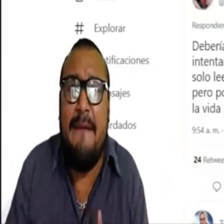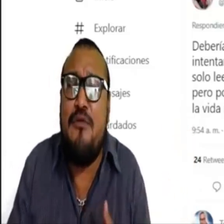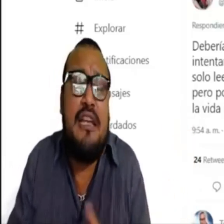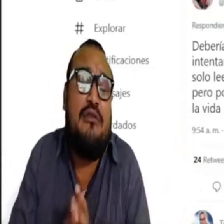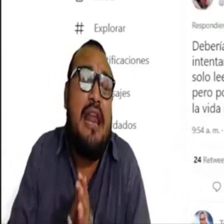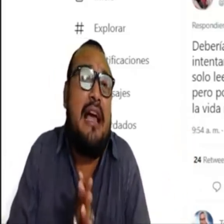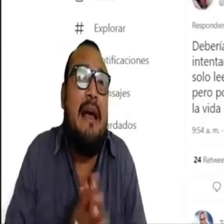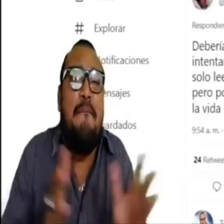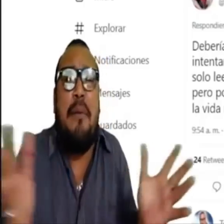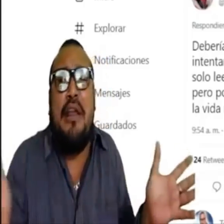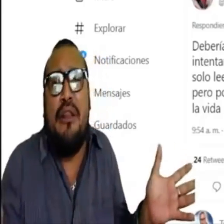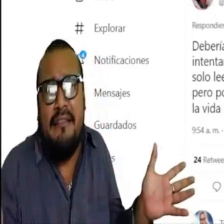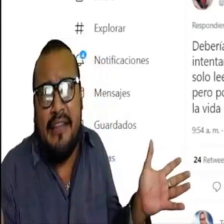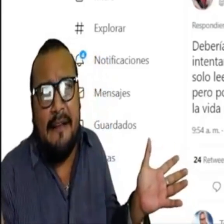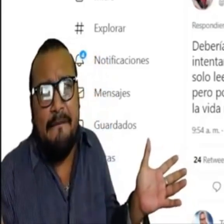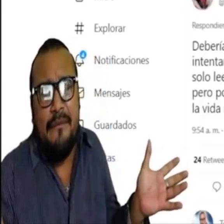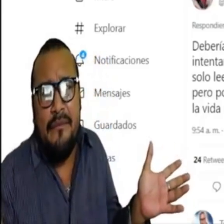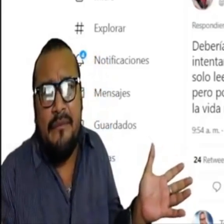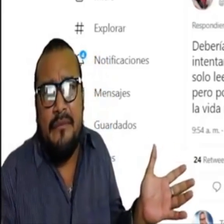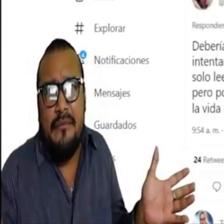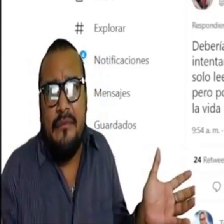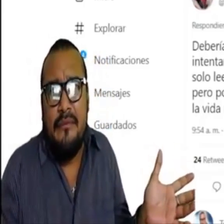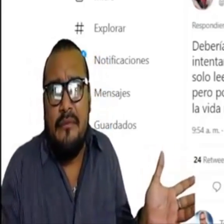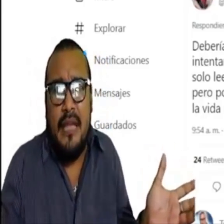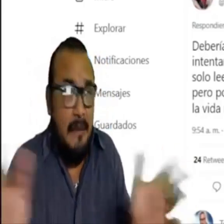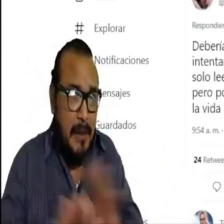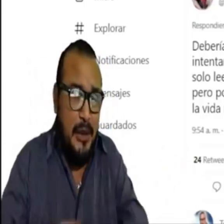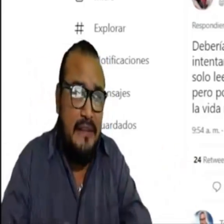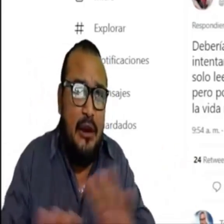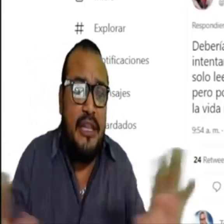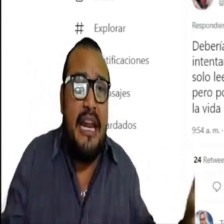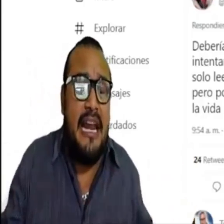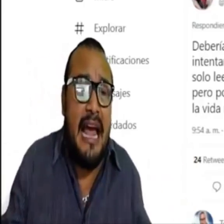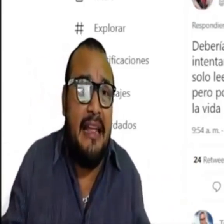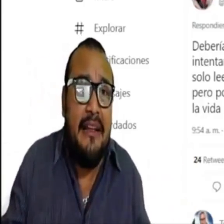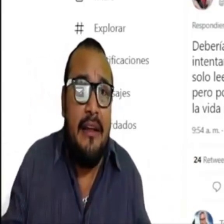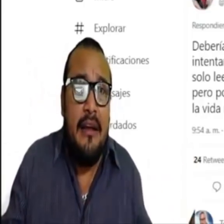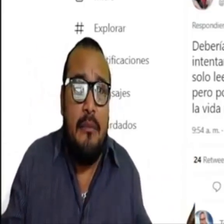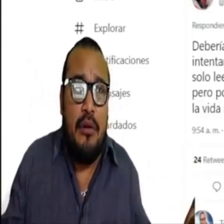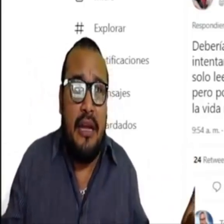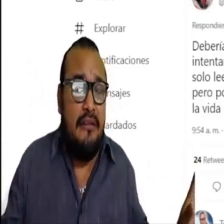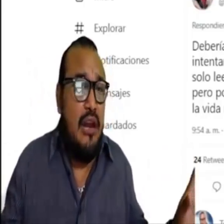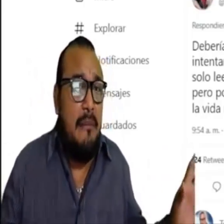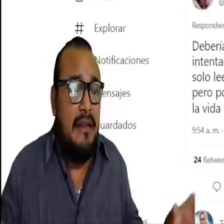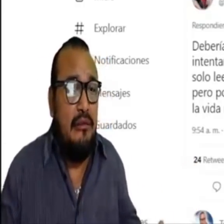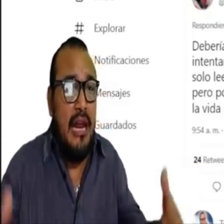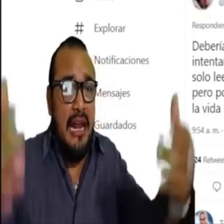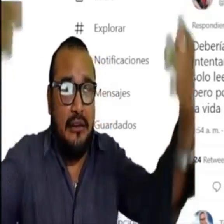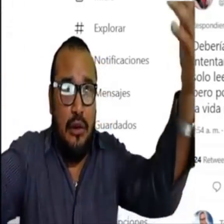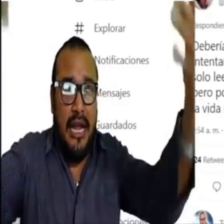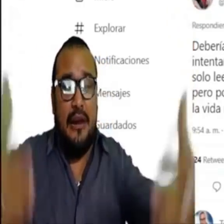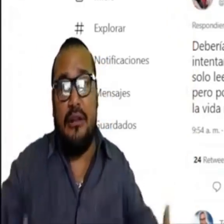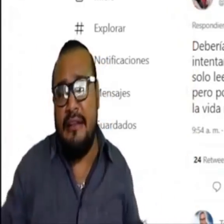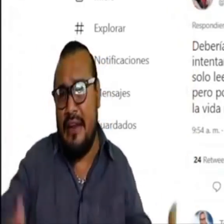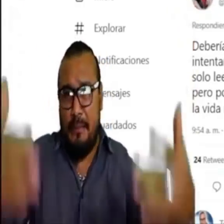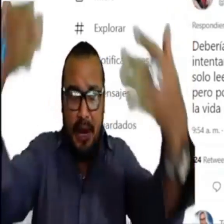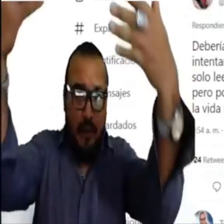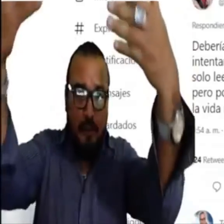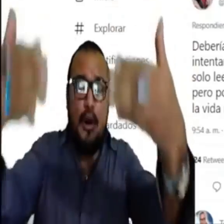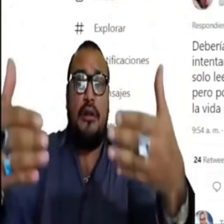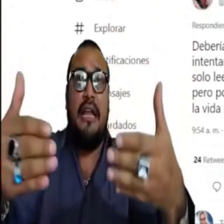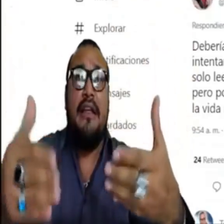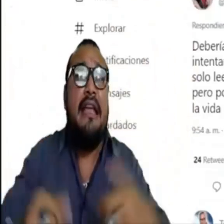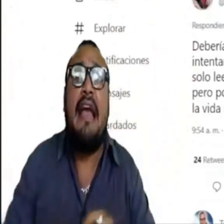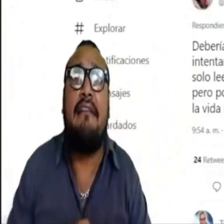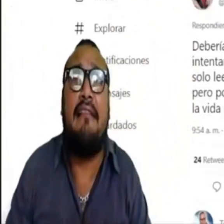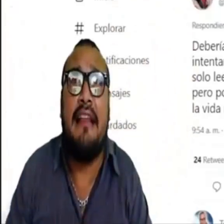defendemos eres una gran periodista que periodista no tiene nada porque solamente es una lectora de noticias les ponen